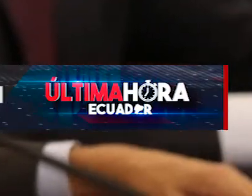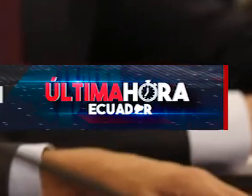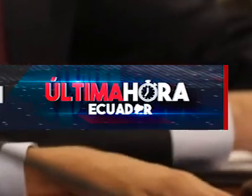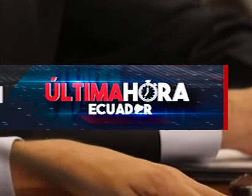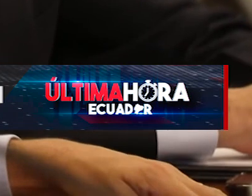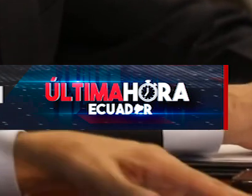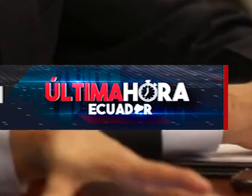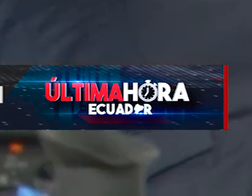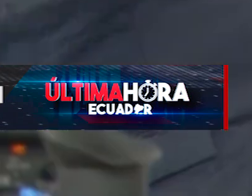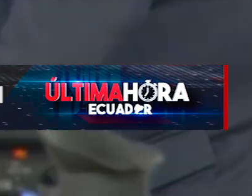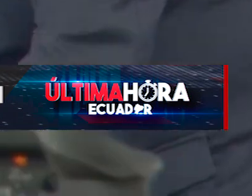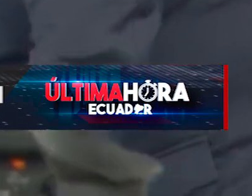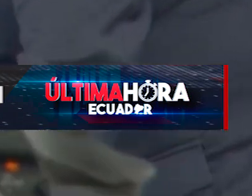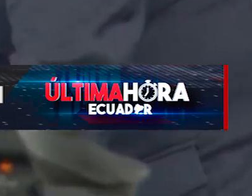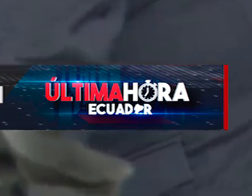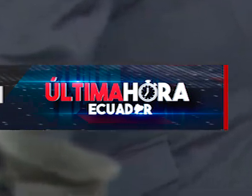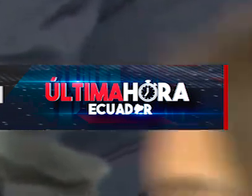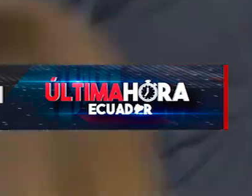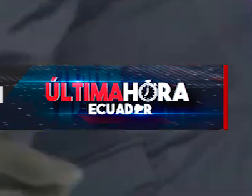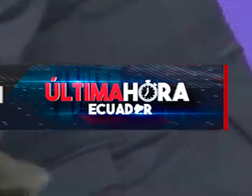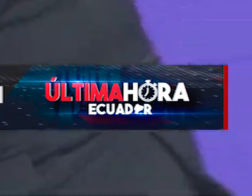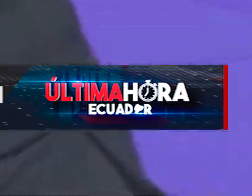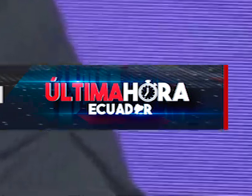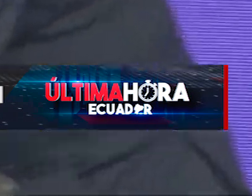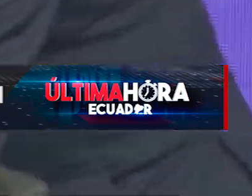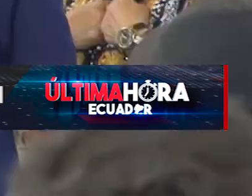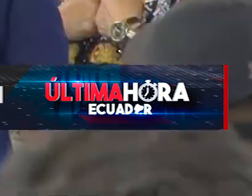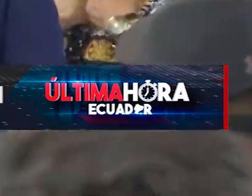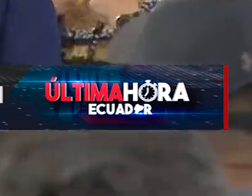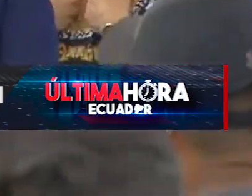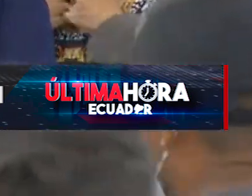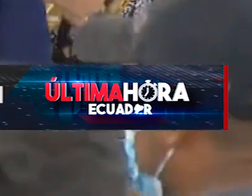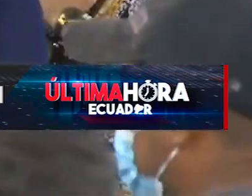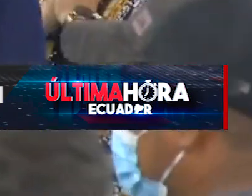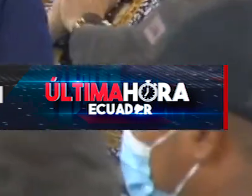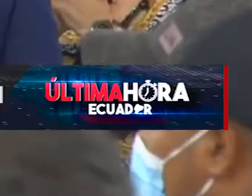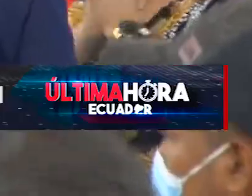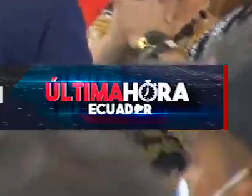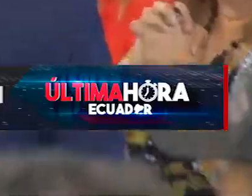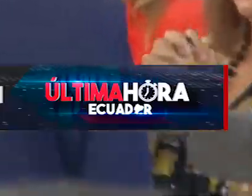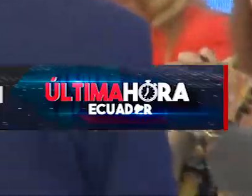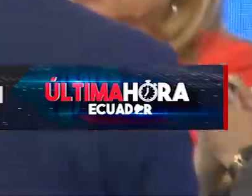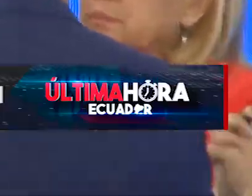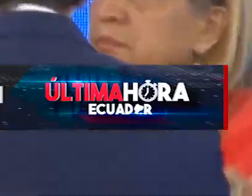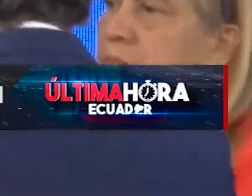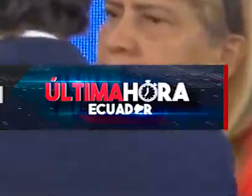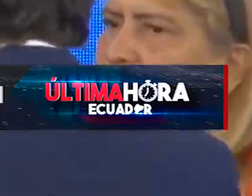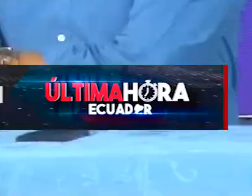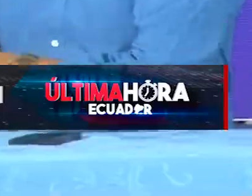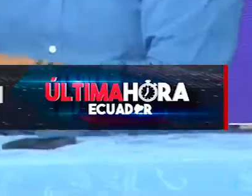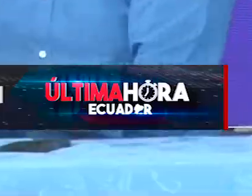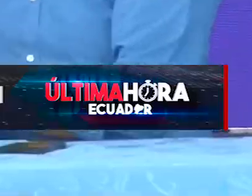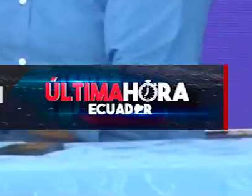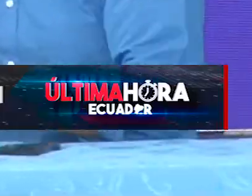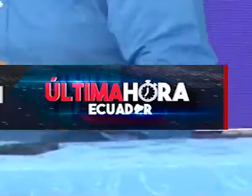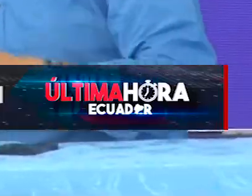un llamado al gobierno enfatizando en que se cumpla con el dinero que no llega a las arcas del municipio, impidiendo la inversión